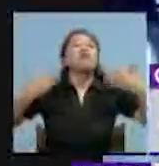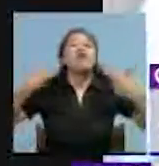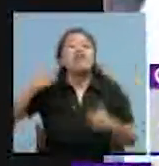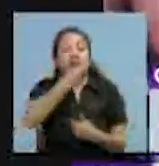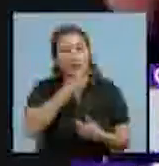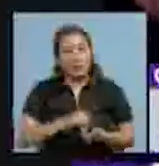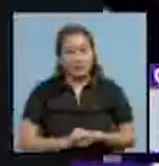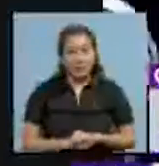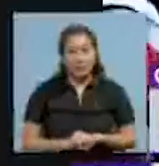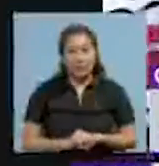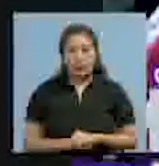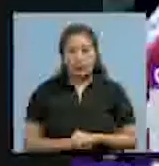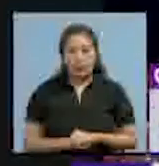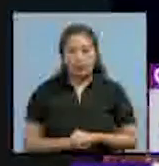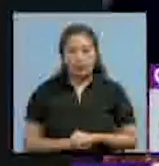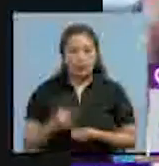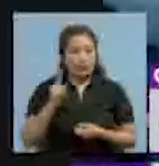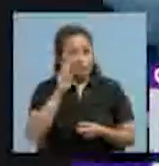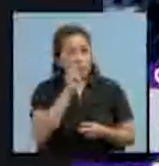Argentina. Bueno, mira, después acá,